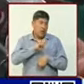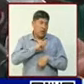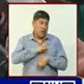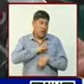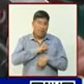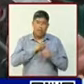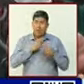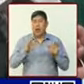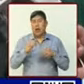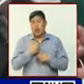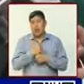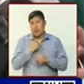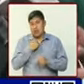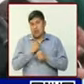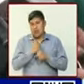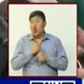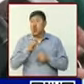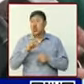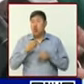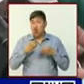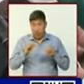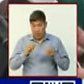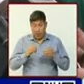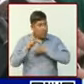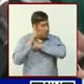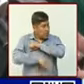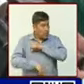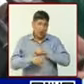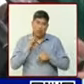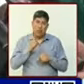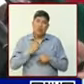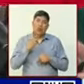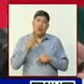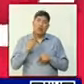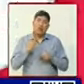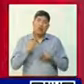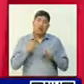ellos ya hagan su trabajo. No se debería vender, está penado por ley de 3 a 6 años.